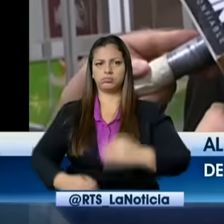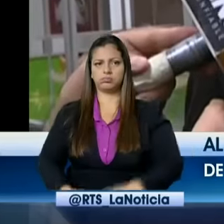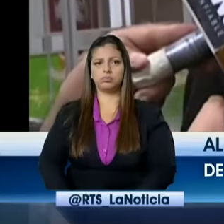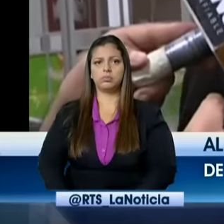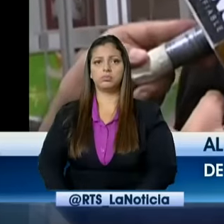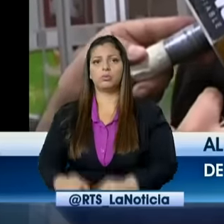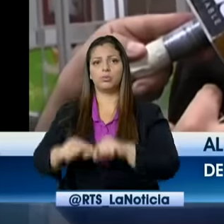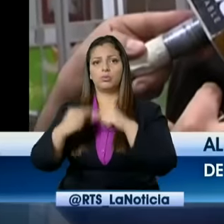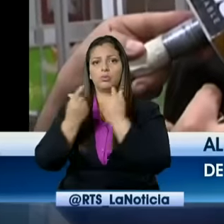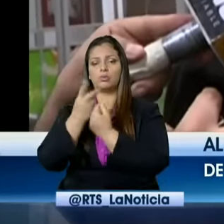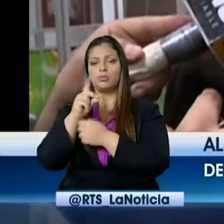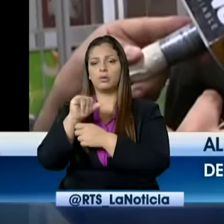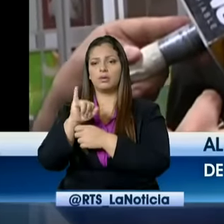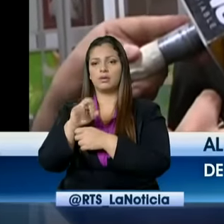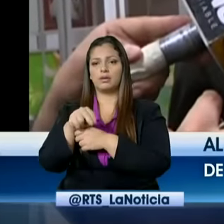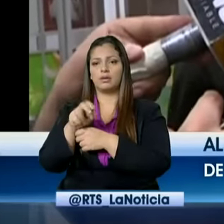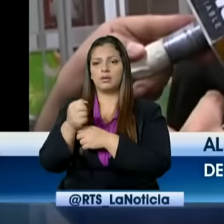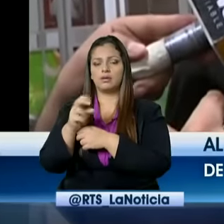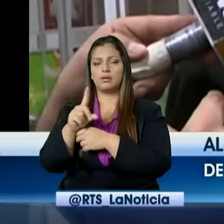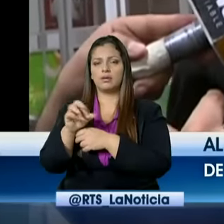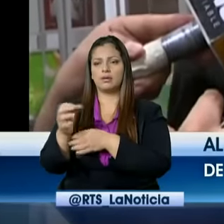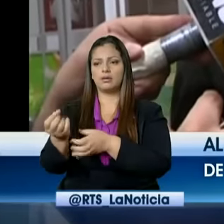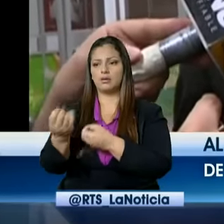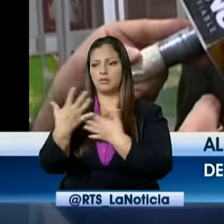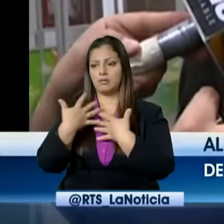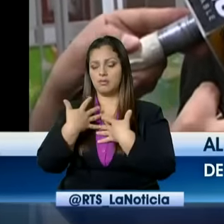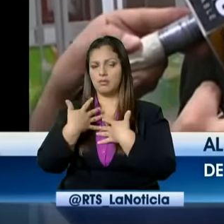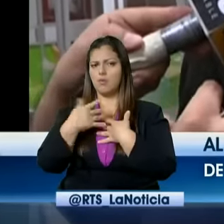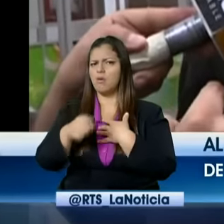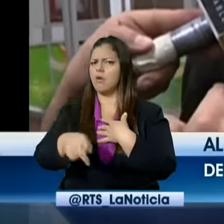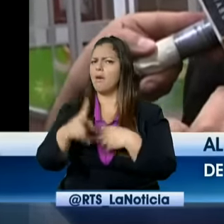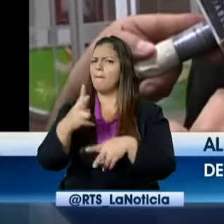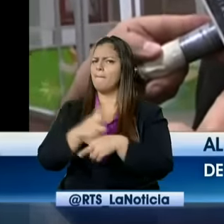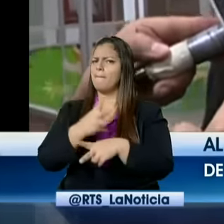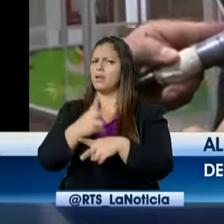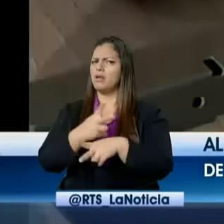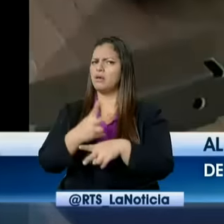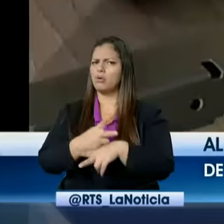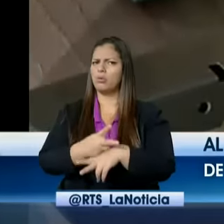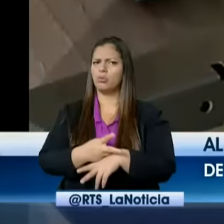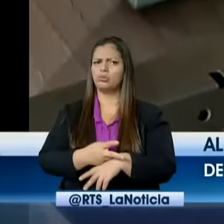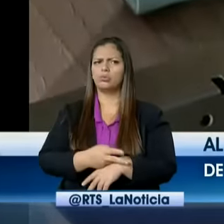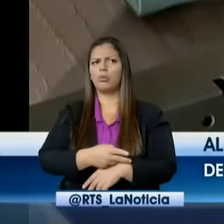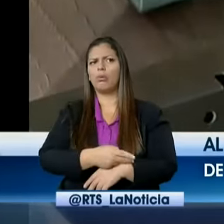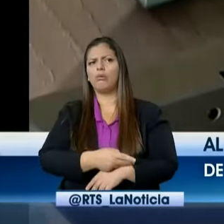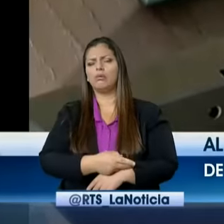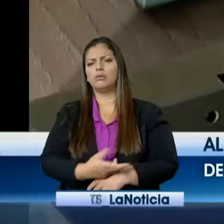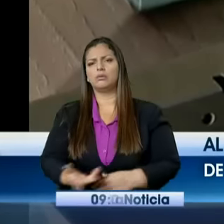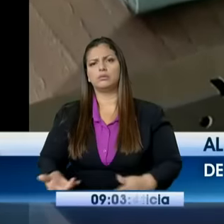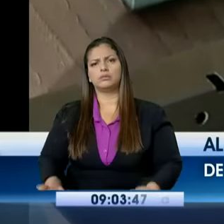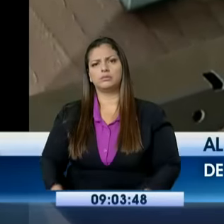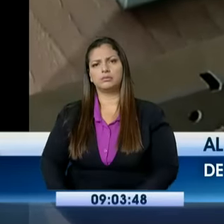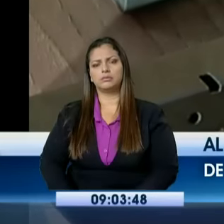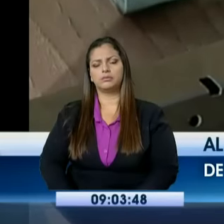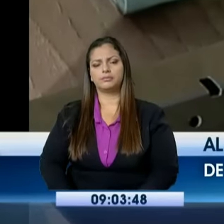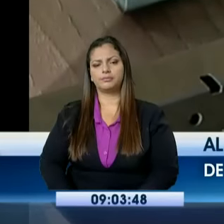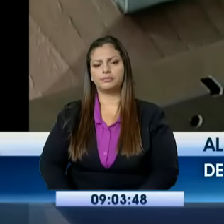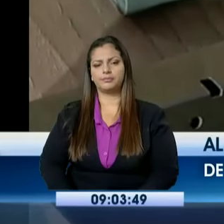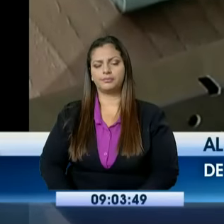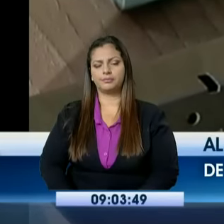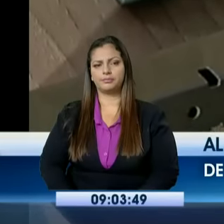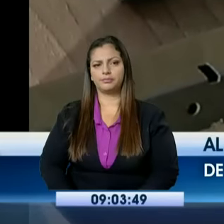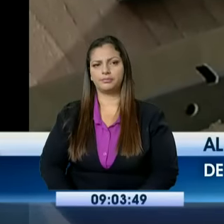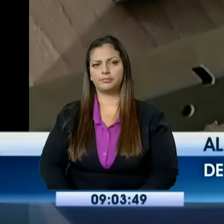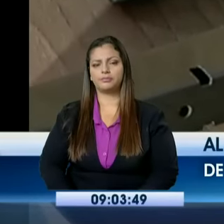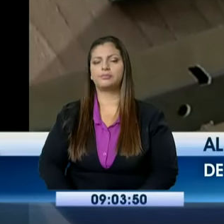INACED manifiestan que este ciudadano pues mantiene en zozobra el sector de la Marta de Roldós. Durante la redada, los